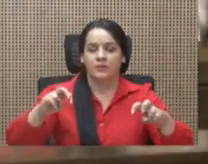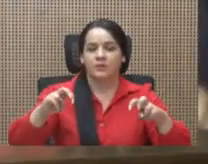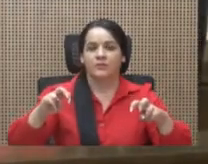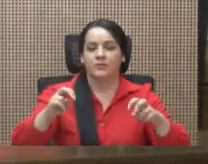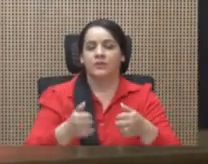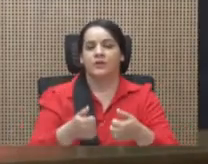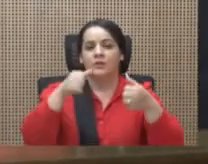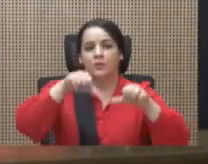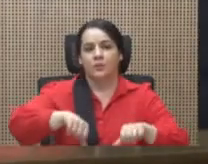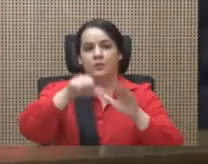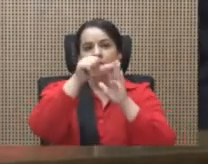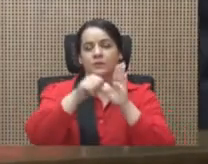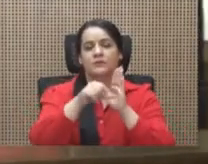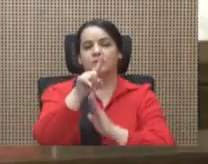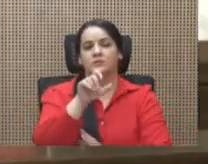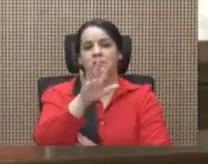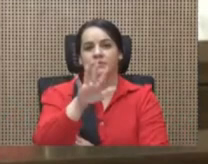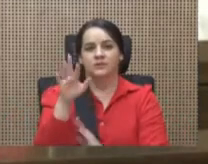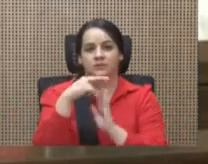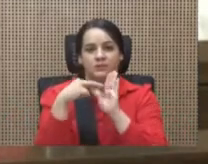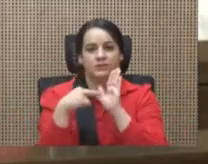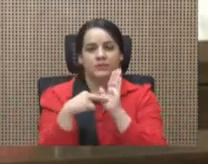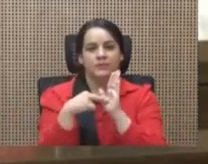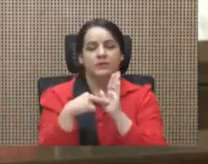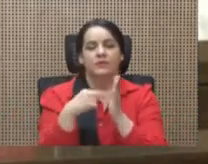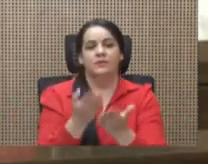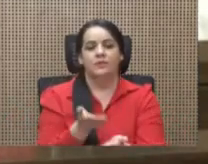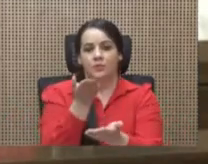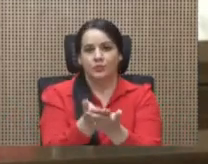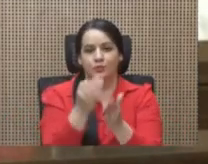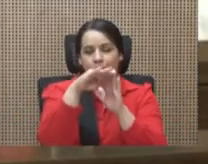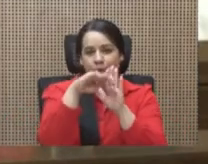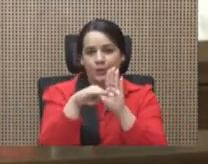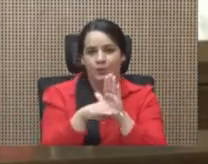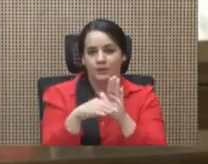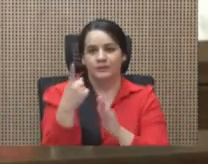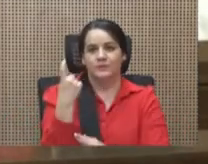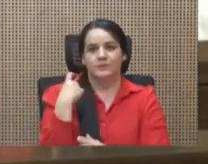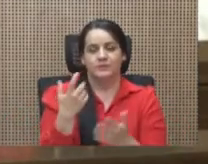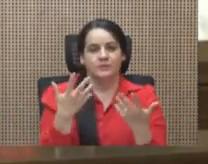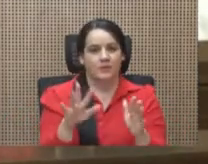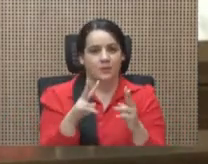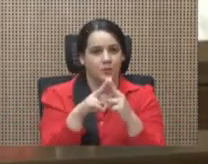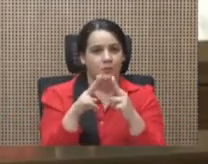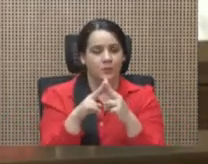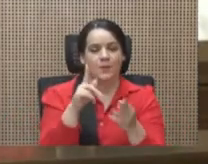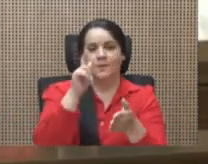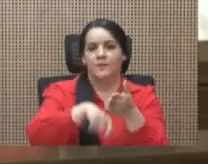artículo 155 del reglamento la moción de orden recién conocida,